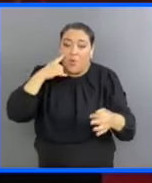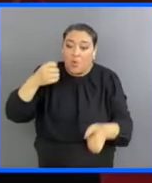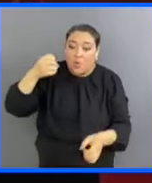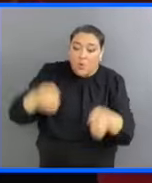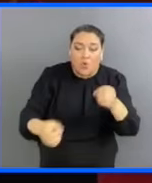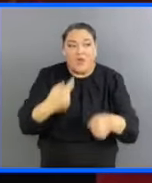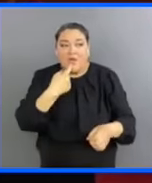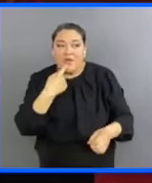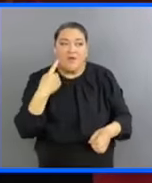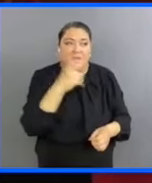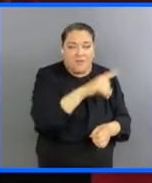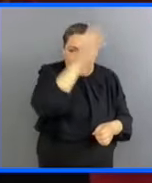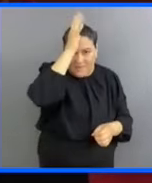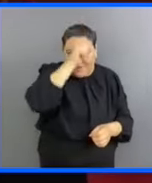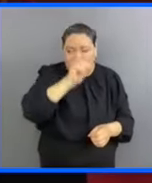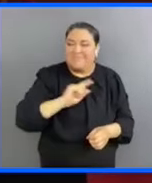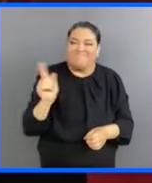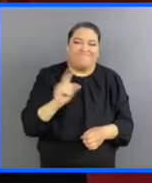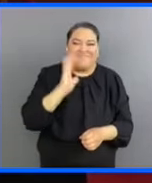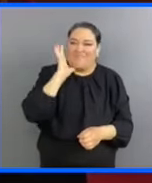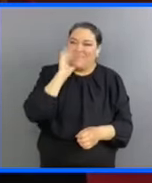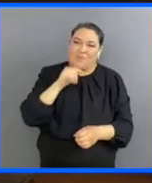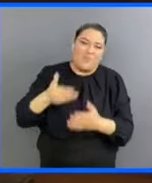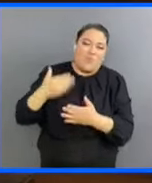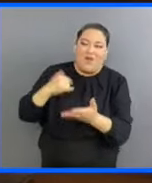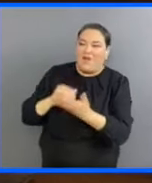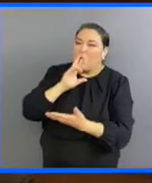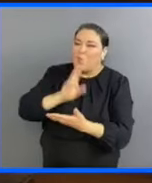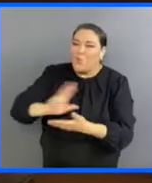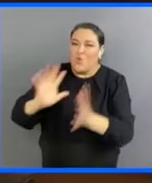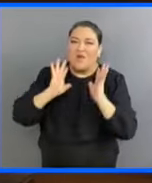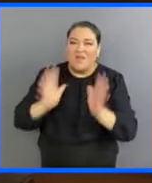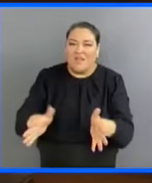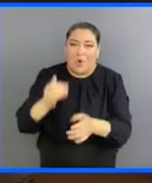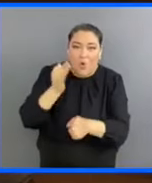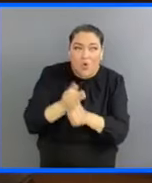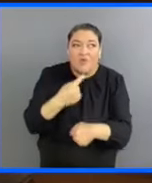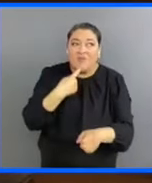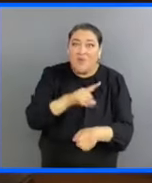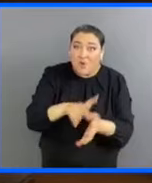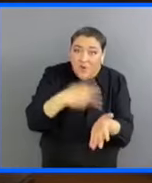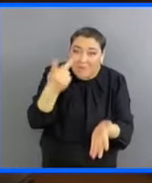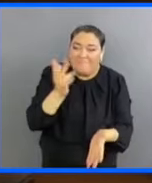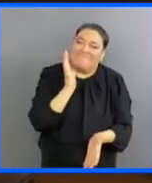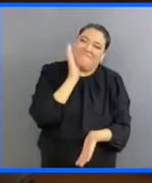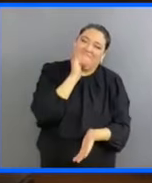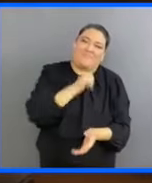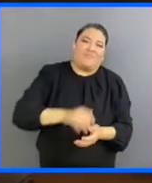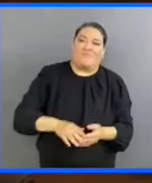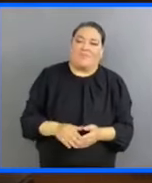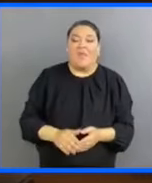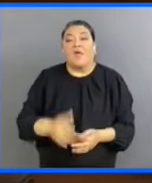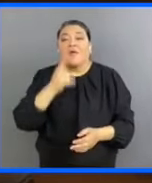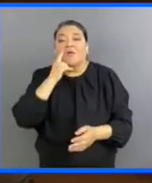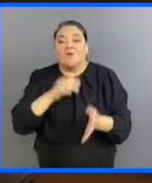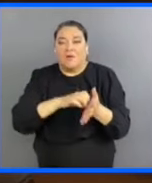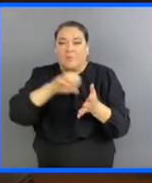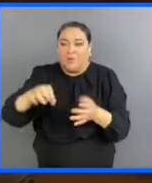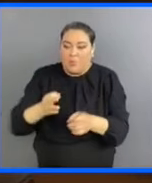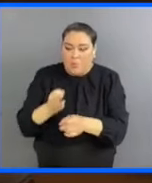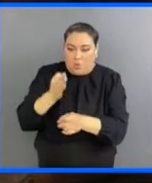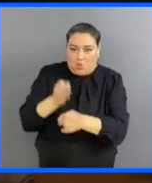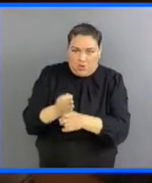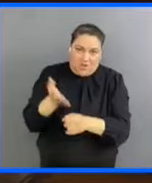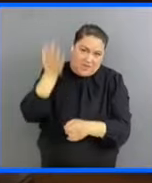puede aplicarse contra esas votaciones. De ninguna manera podría entenderse contra una votación o